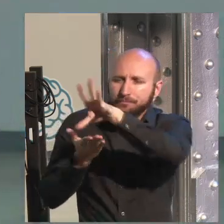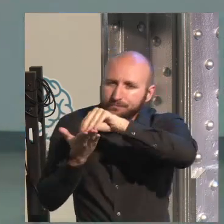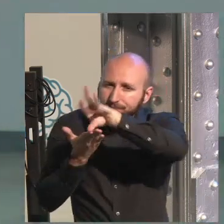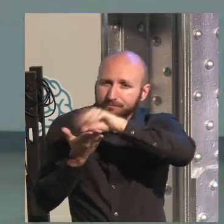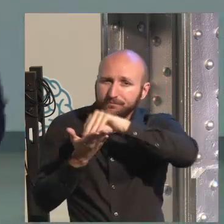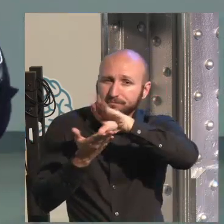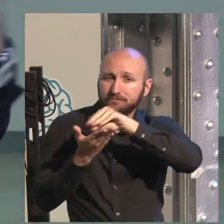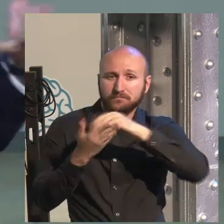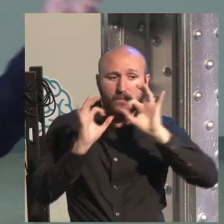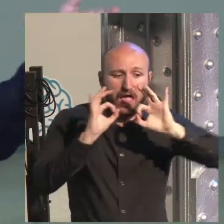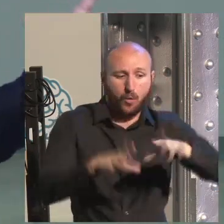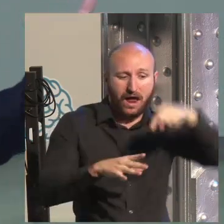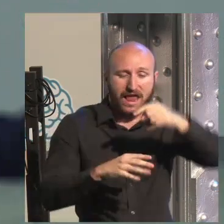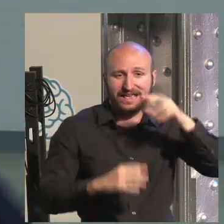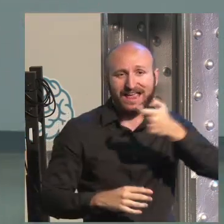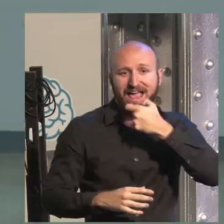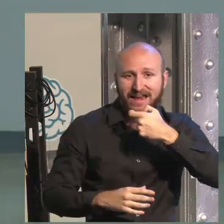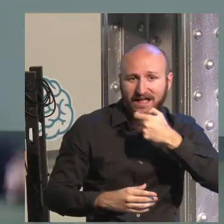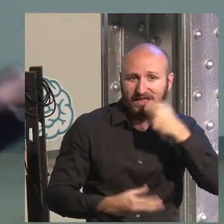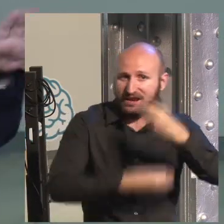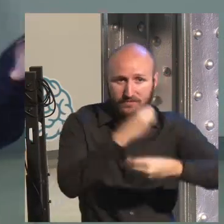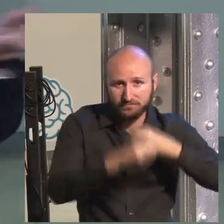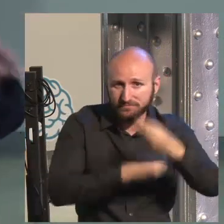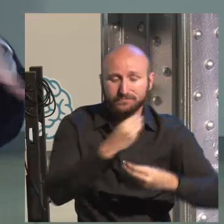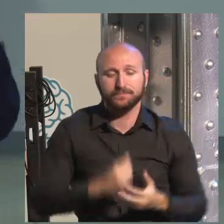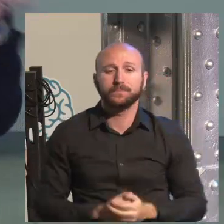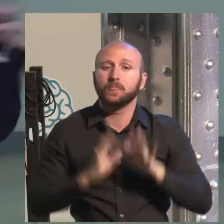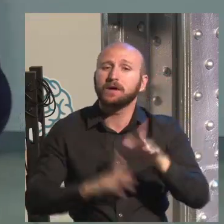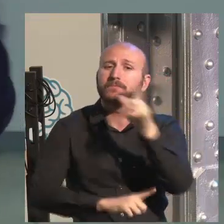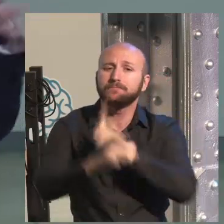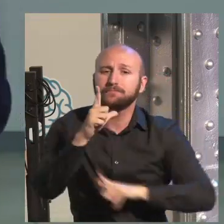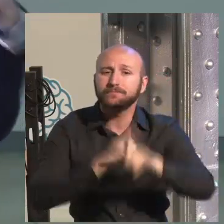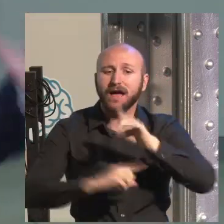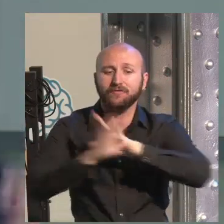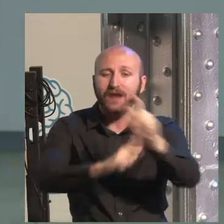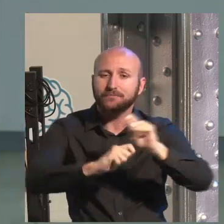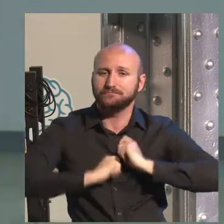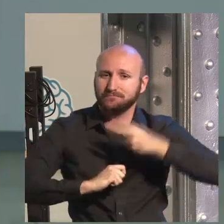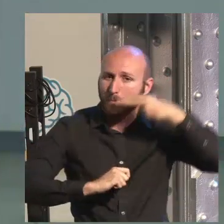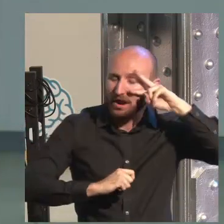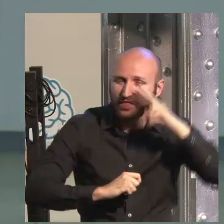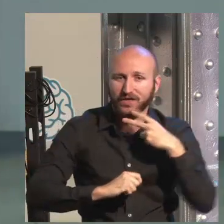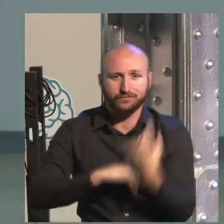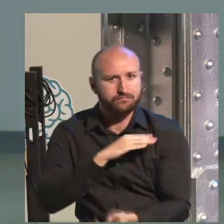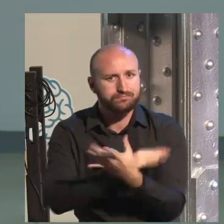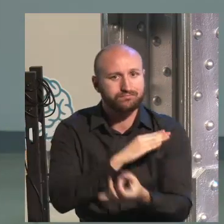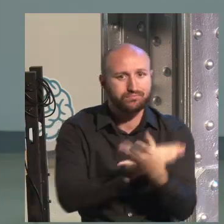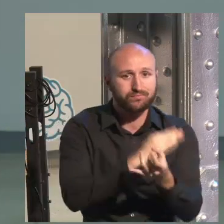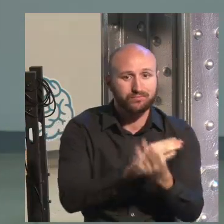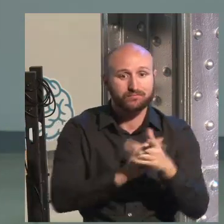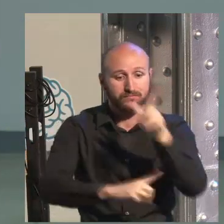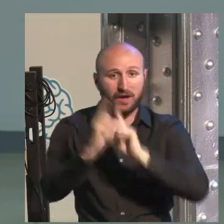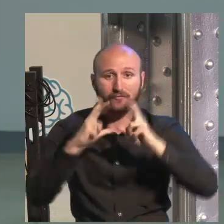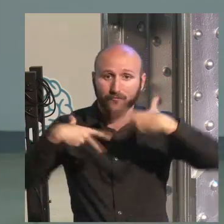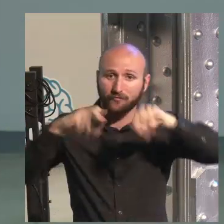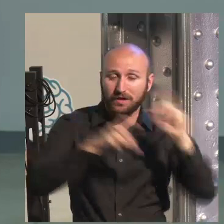en las podría haber hecho en Inglaterra, por ejemplo. Sin embargo, el viaje le proporcionó otras experiencias, y resultado es que a la vuelta del viaje